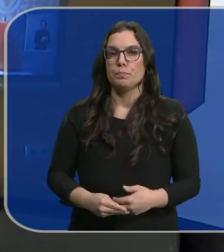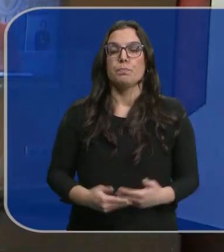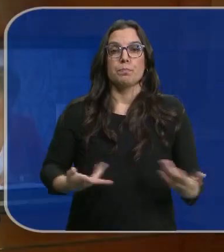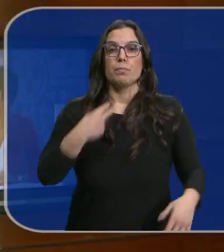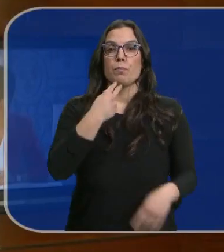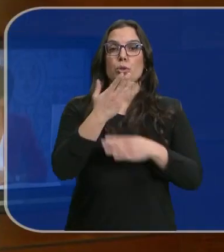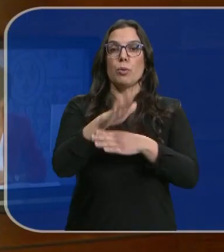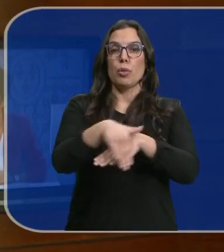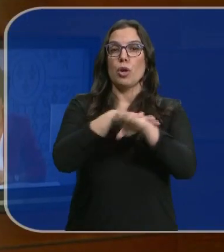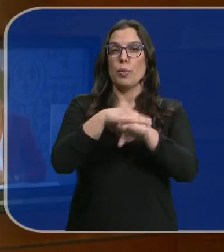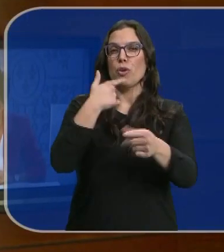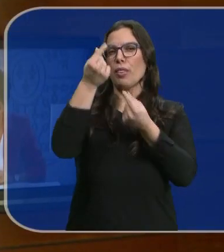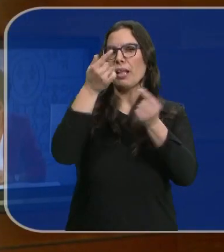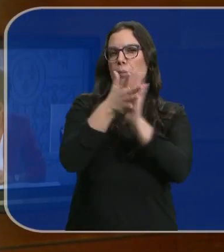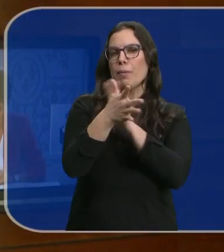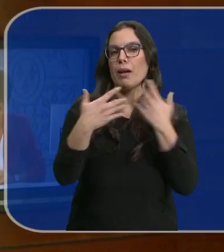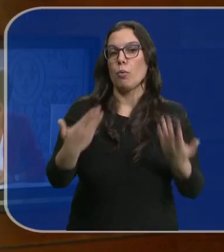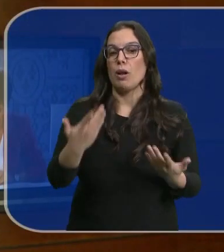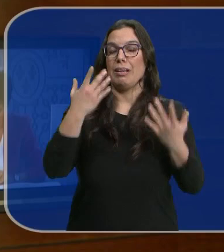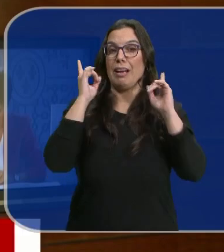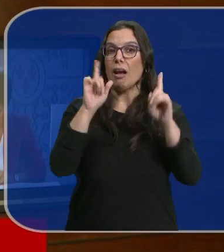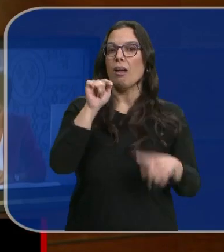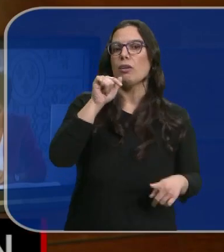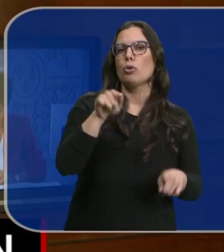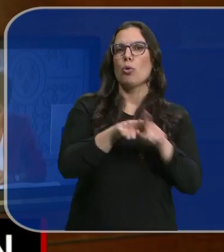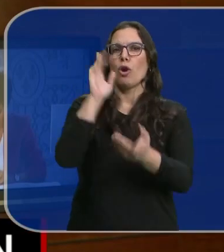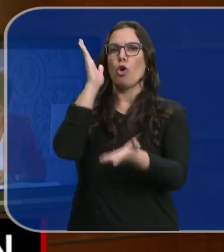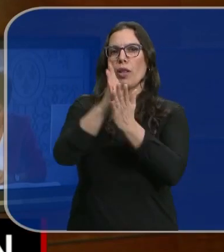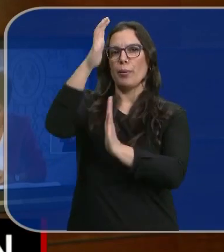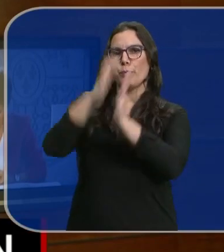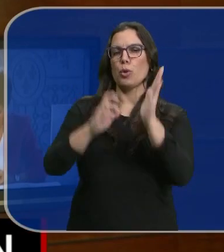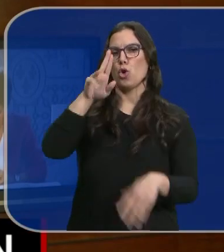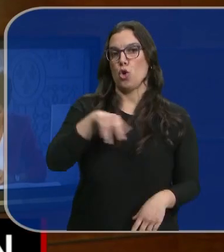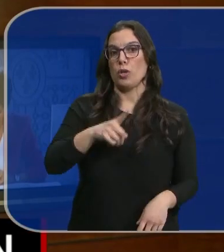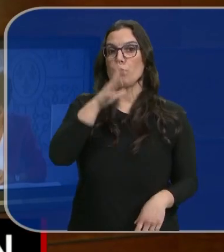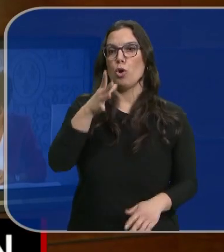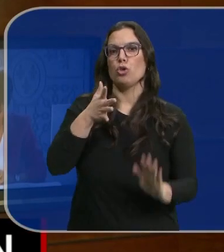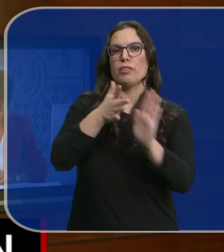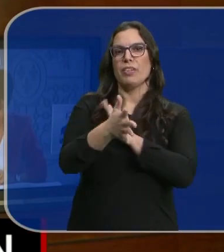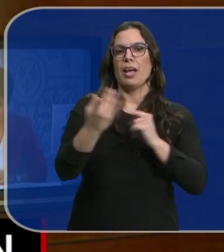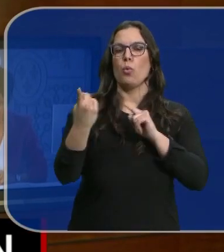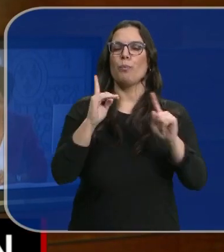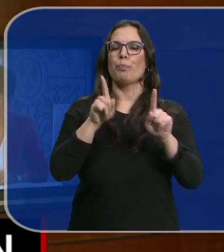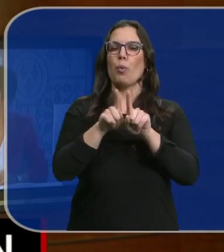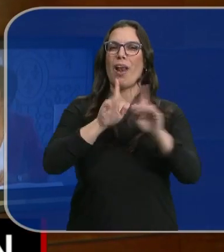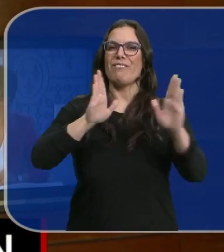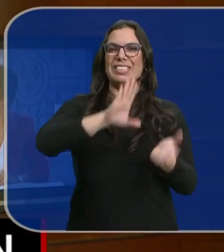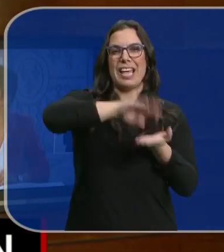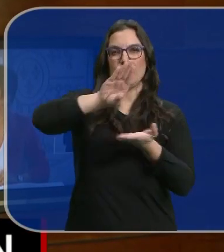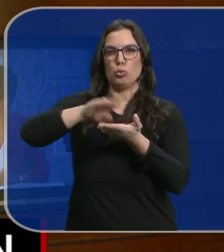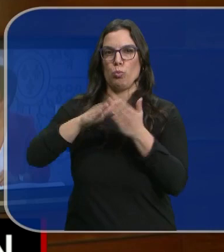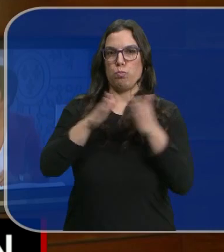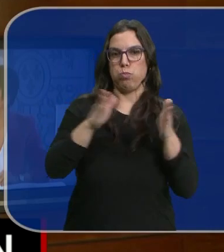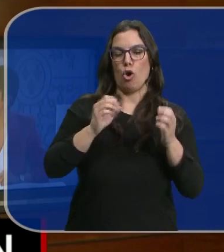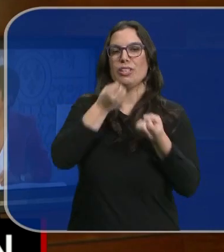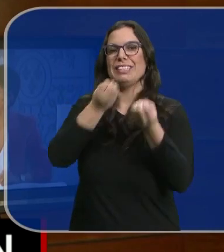Sí, la portavoz del Gobierno ha precisado que en este caso en concreto no existe una rebaja de condenas como tal, puesto que está en fase de instrucción y por lo tanto no